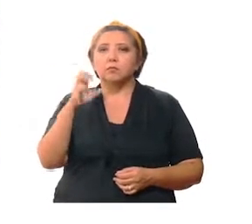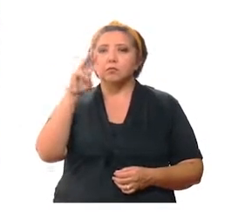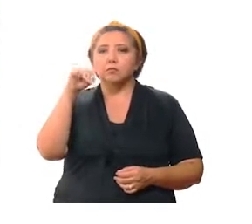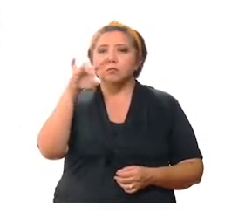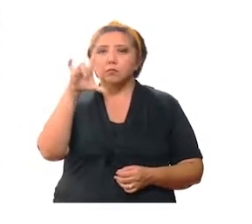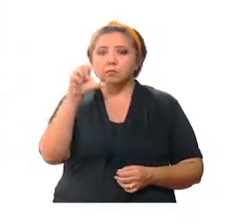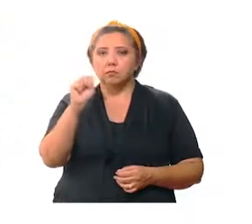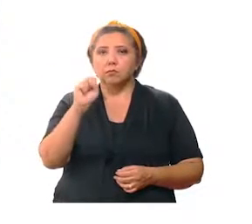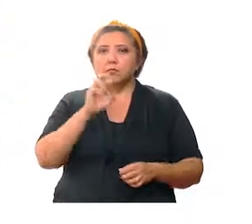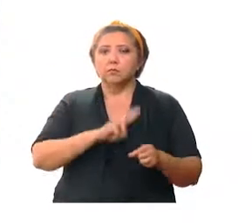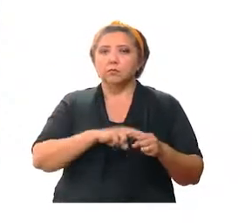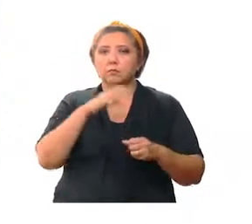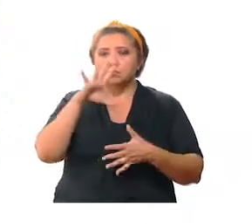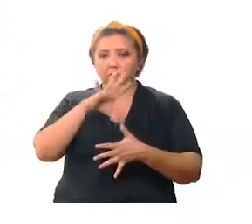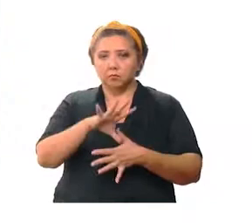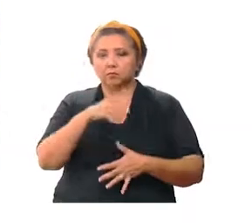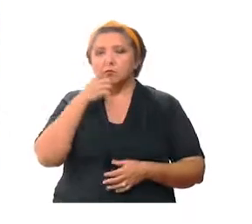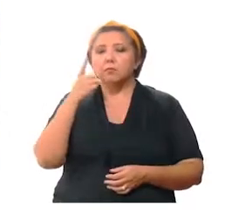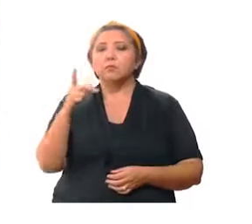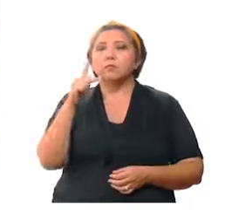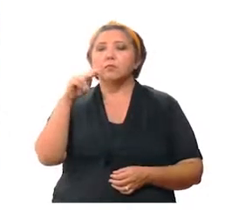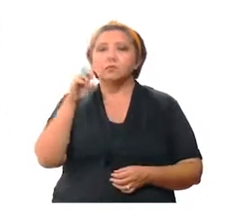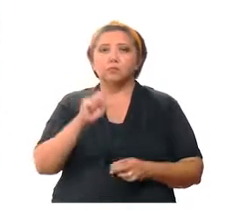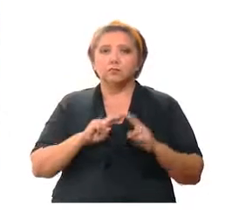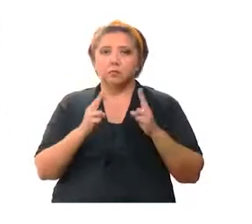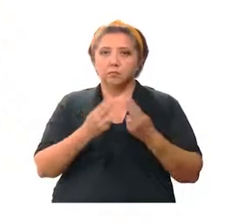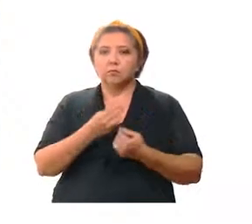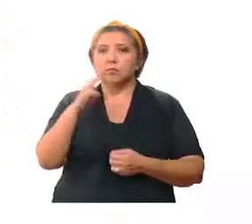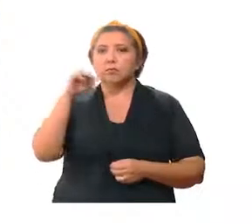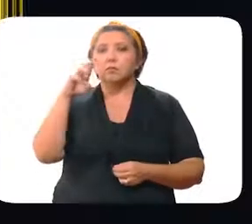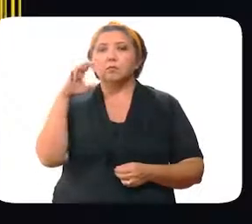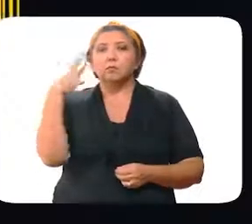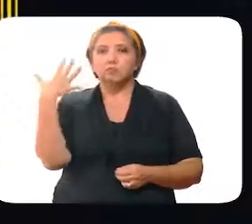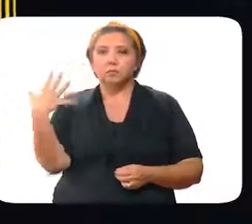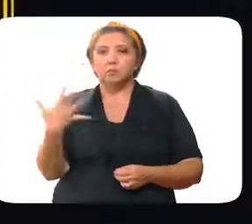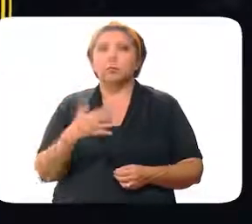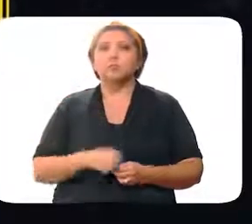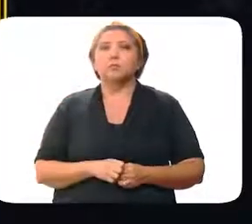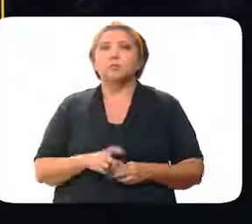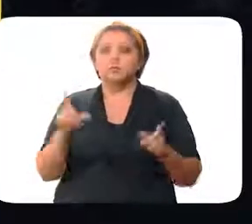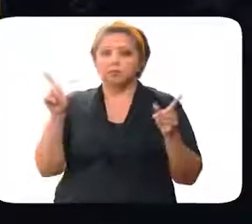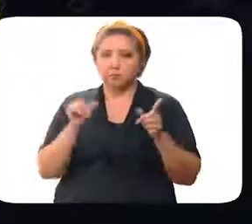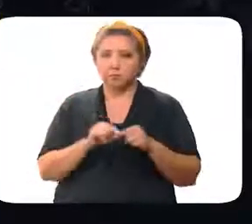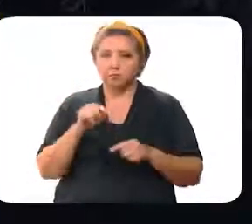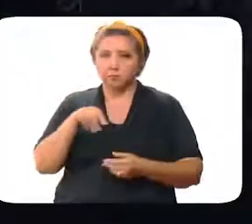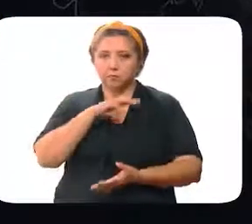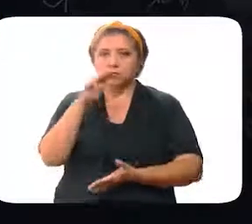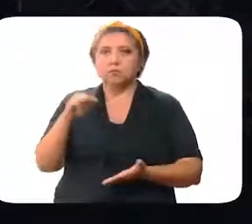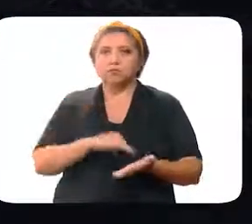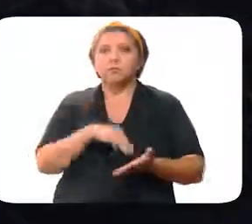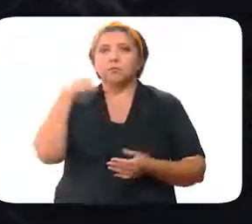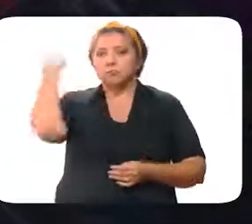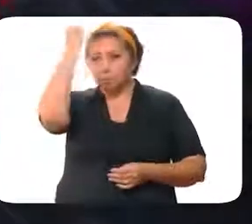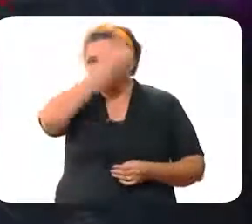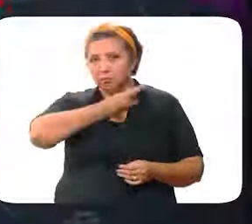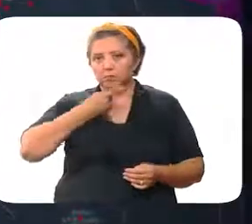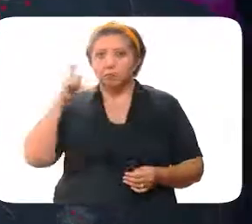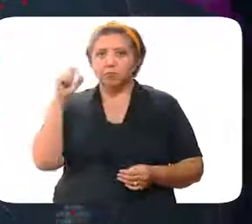Emiliano Zapata Sur, Las Américas, Pensiones y Unidad Morelos 5. Específicamente, en Mérida se han